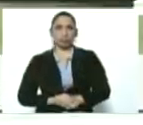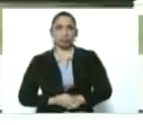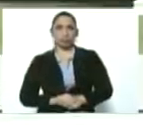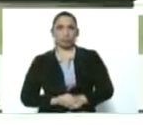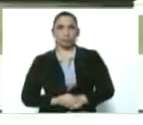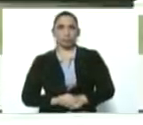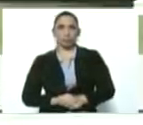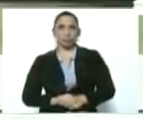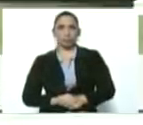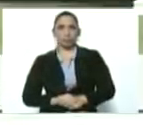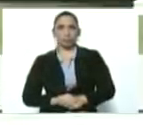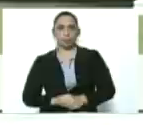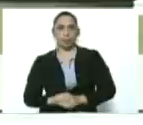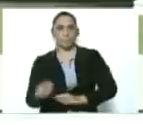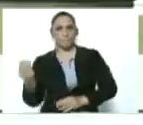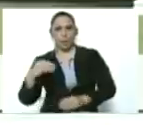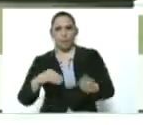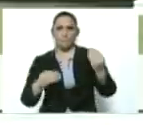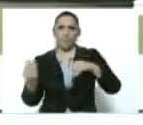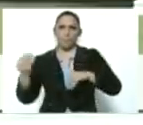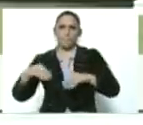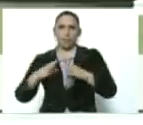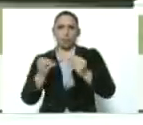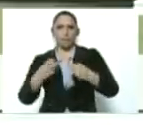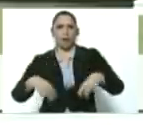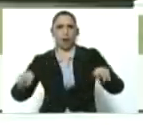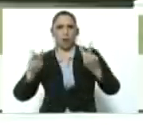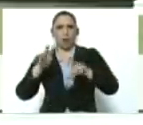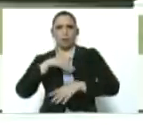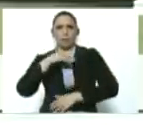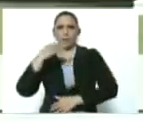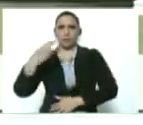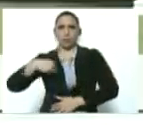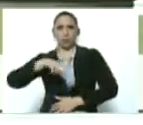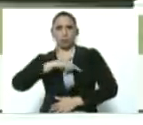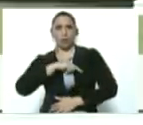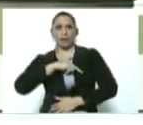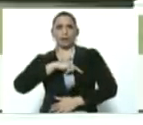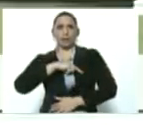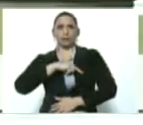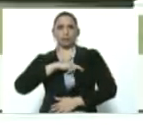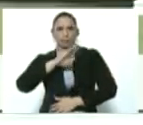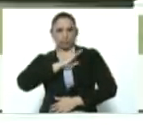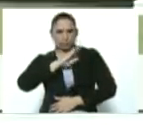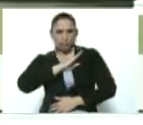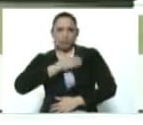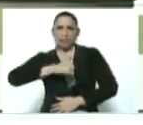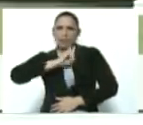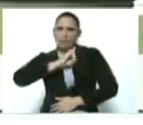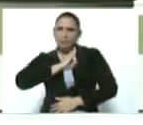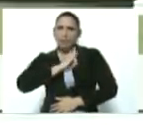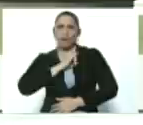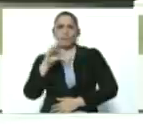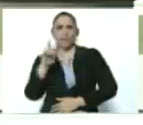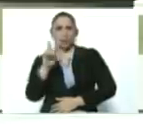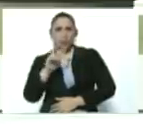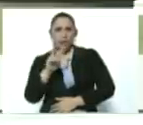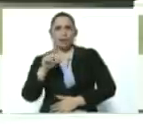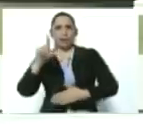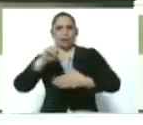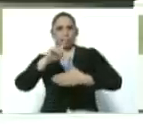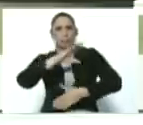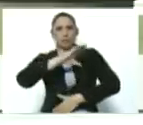a la cual se ha ido agregando todos los valores espirituales de nuestras raíces venezolanas latinoamericanas caribeñas